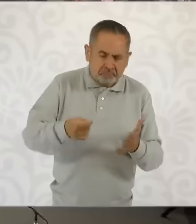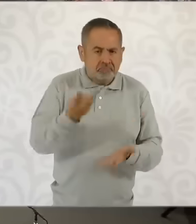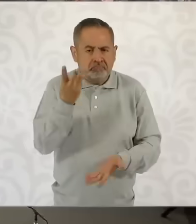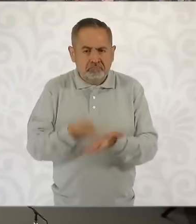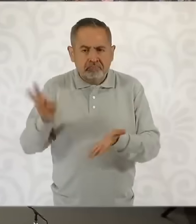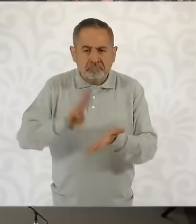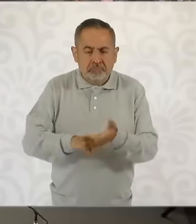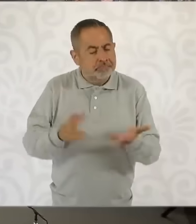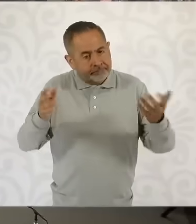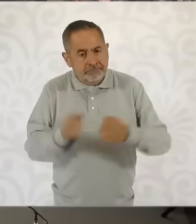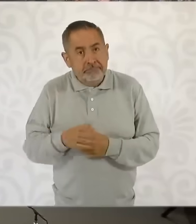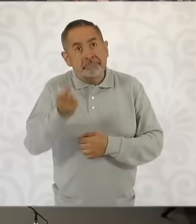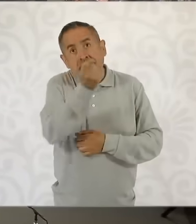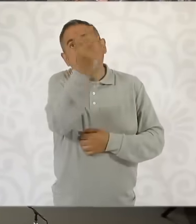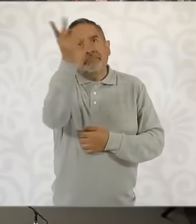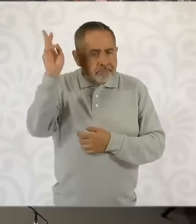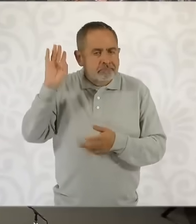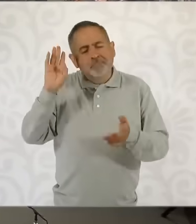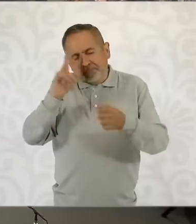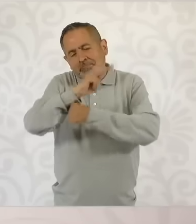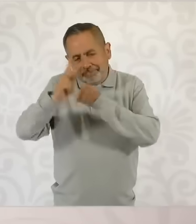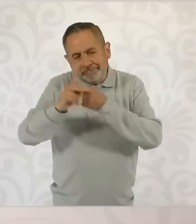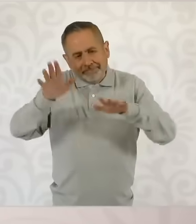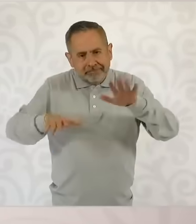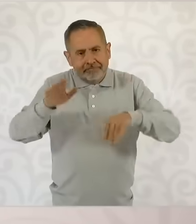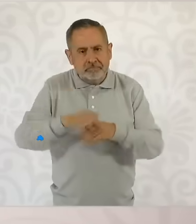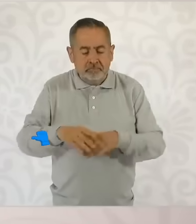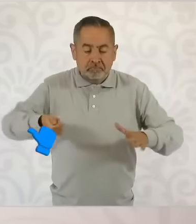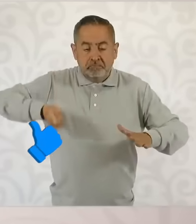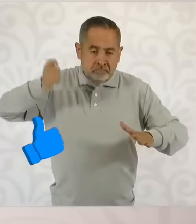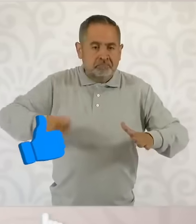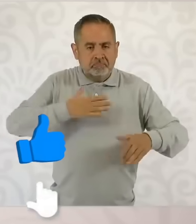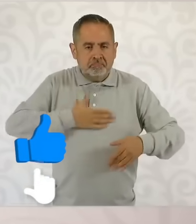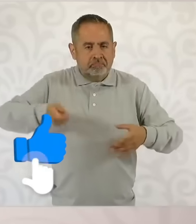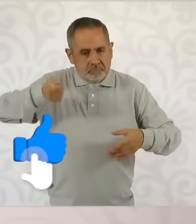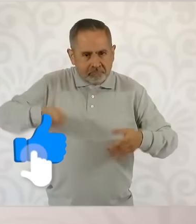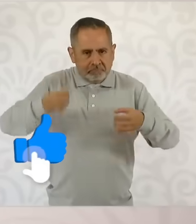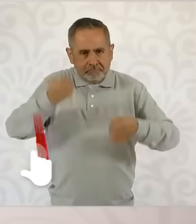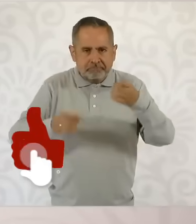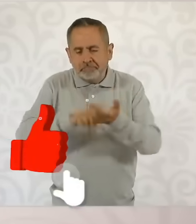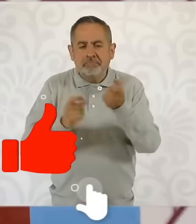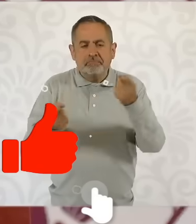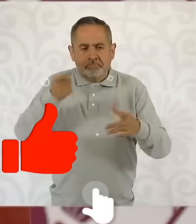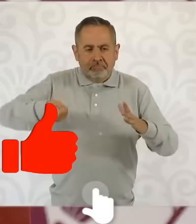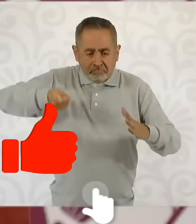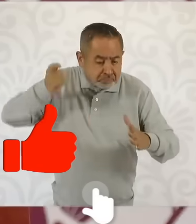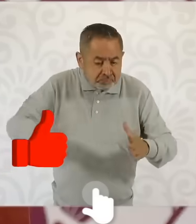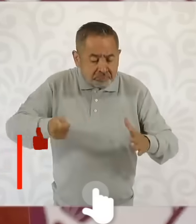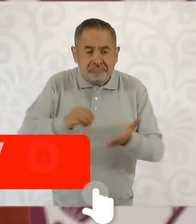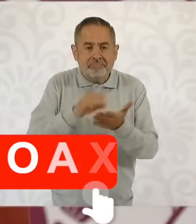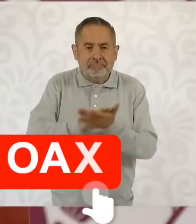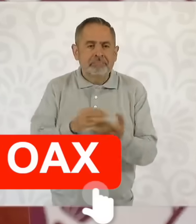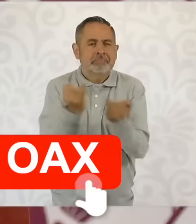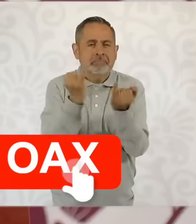crean, hay países en donde por lo regular los impartidores de justicia aplican la ley y ya no es